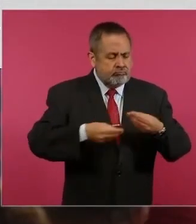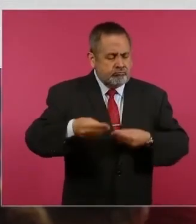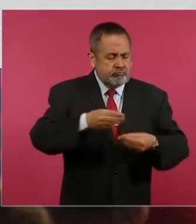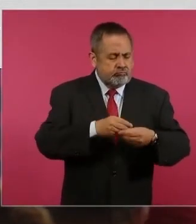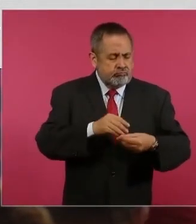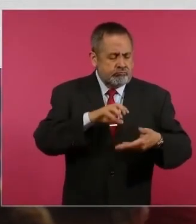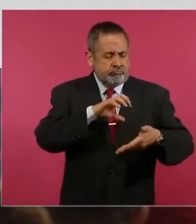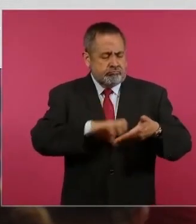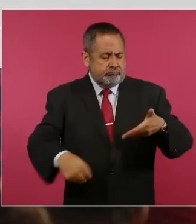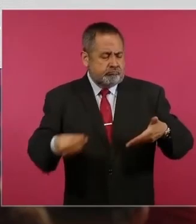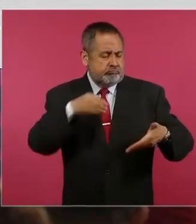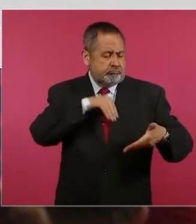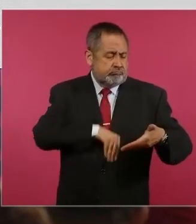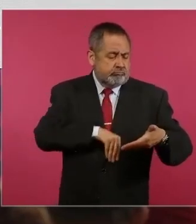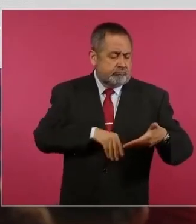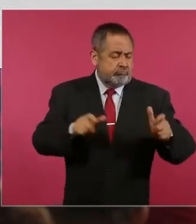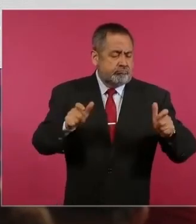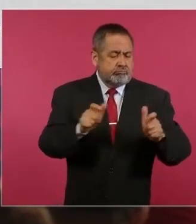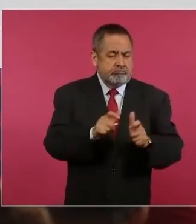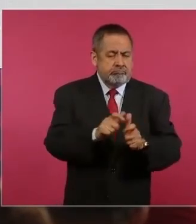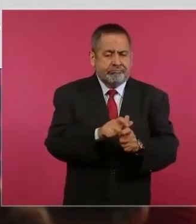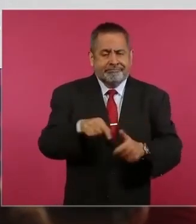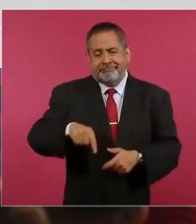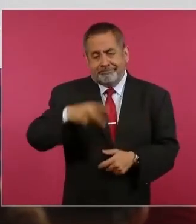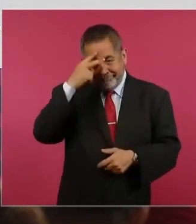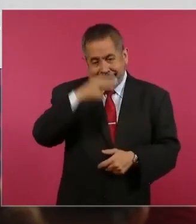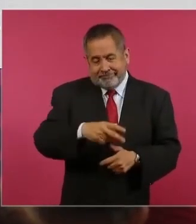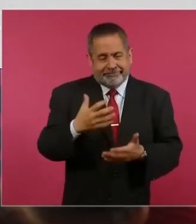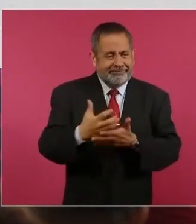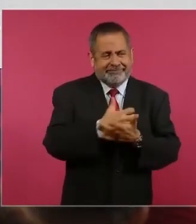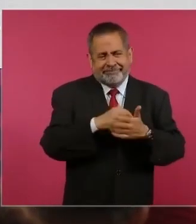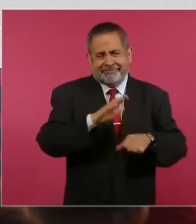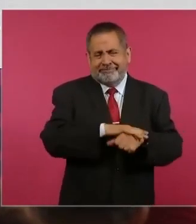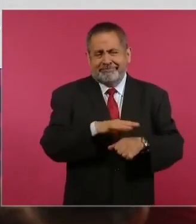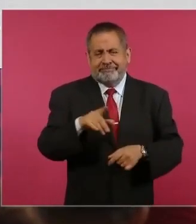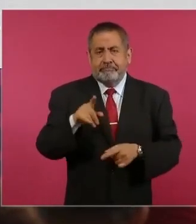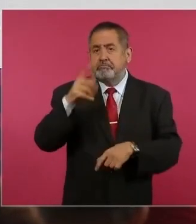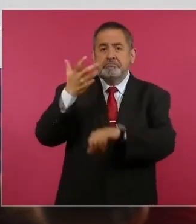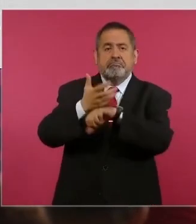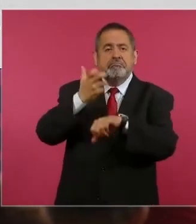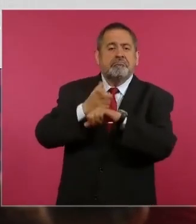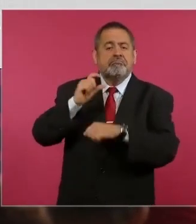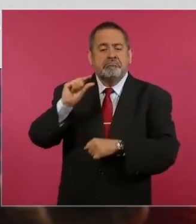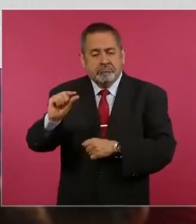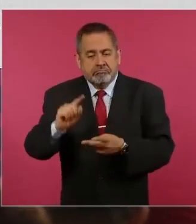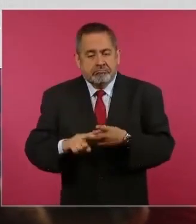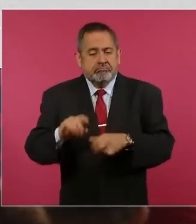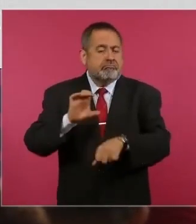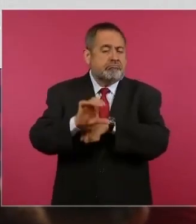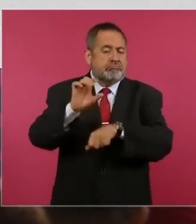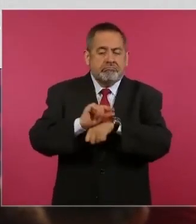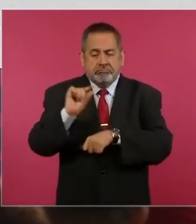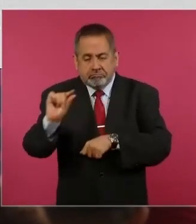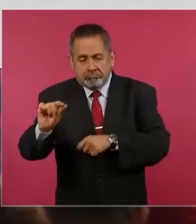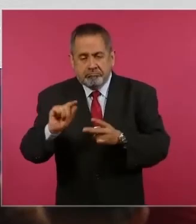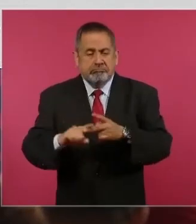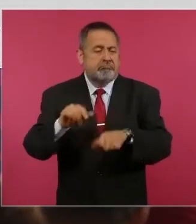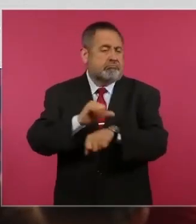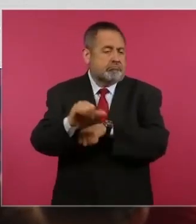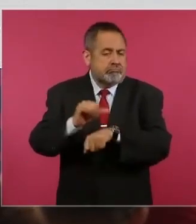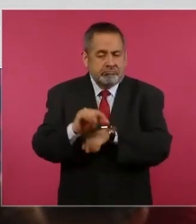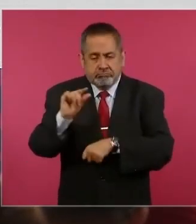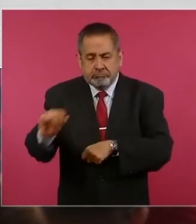Se cobraba en México más que en Estados Unidos, que en Colombia, que en